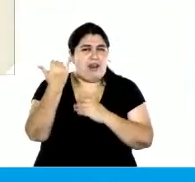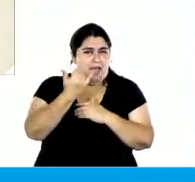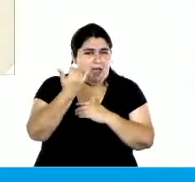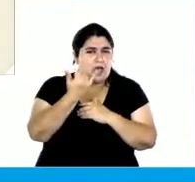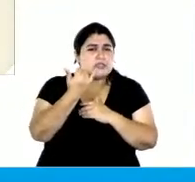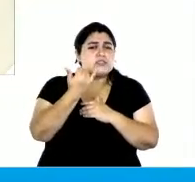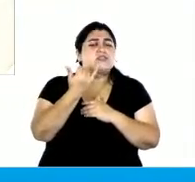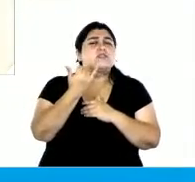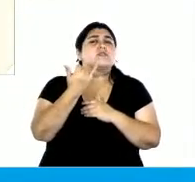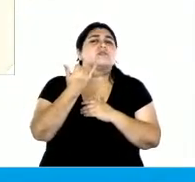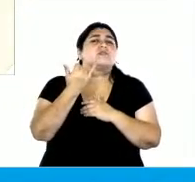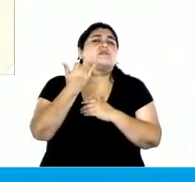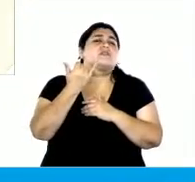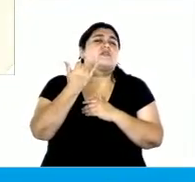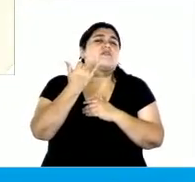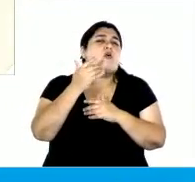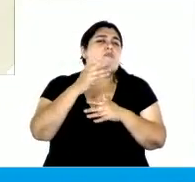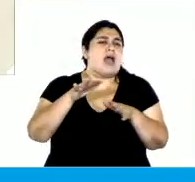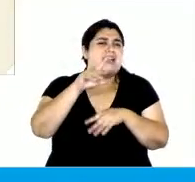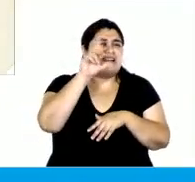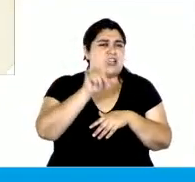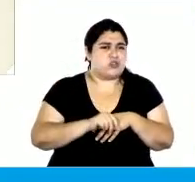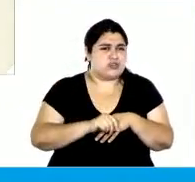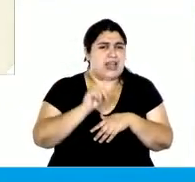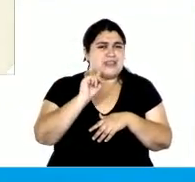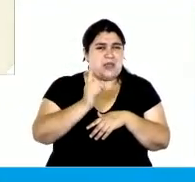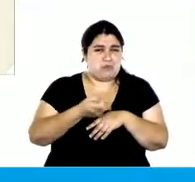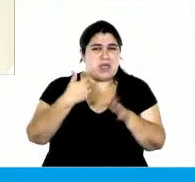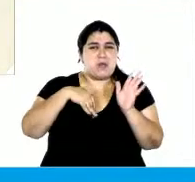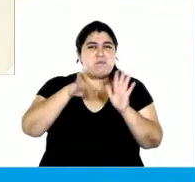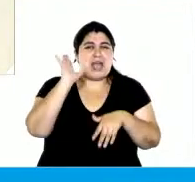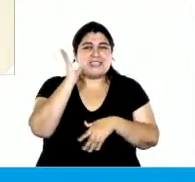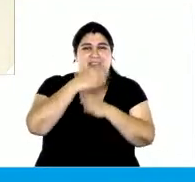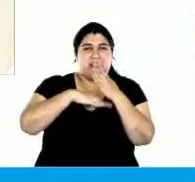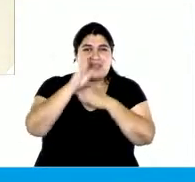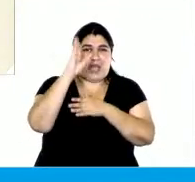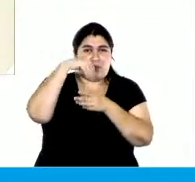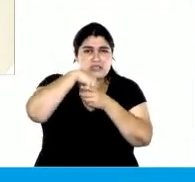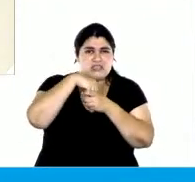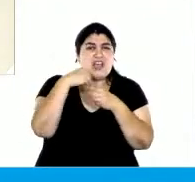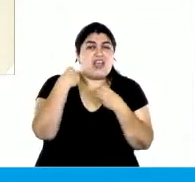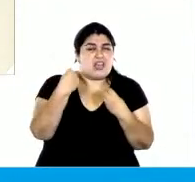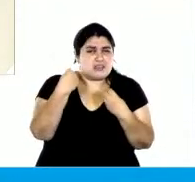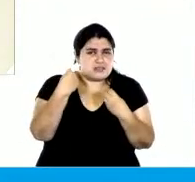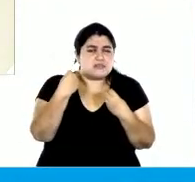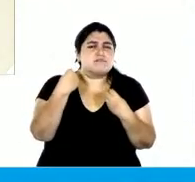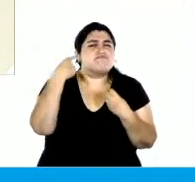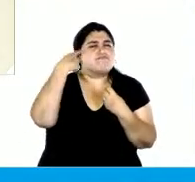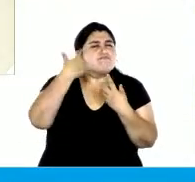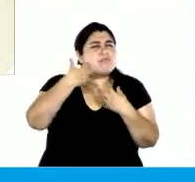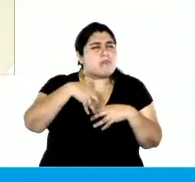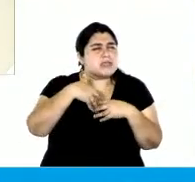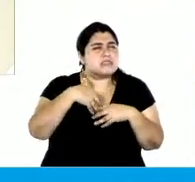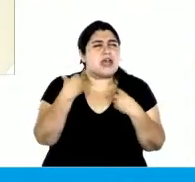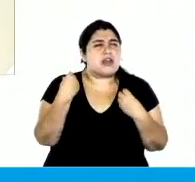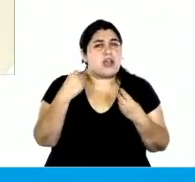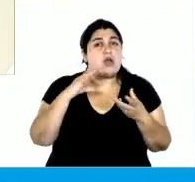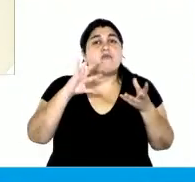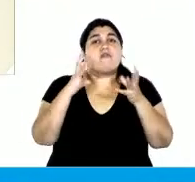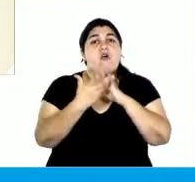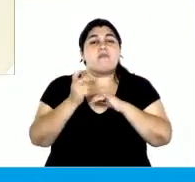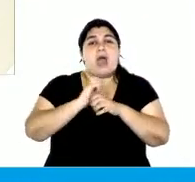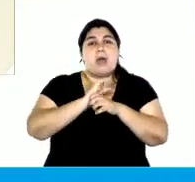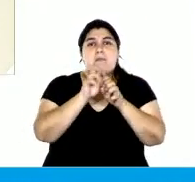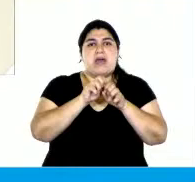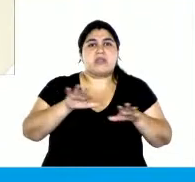del propio Estado Nacional, a través de la Agencia Nacional de Discapacidad, que nos obligan a repensar cómo viven la pandemia las